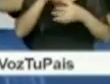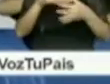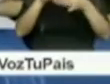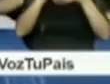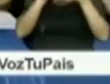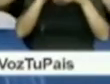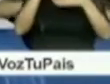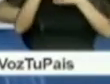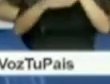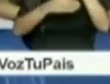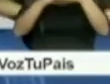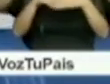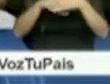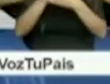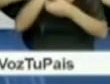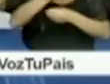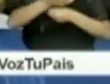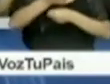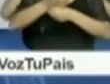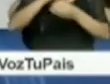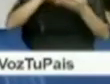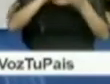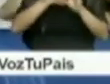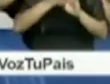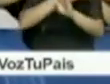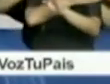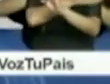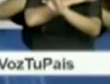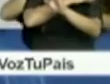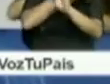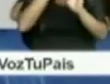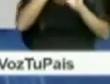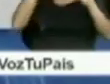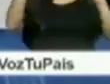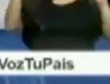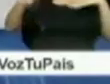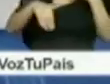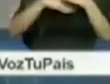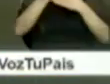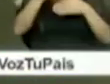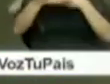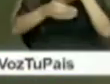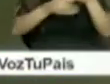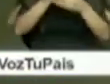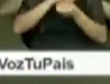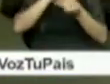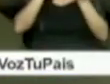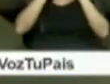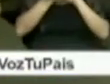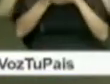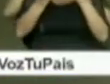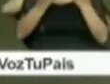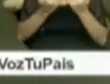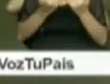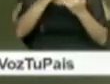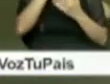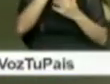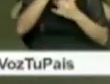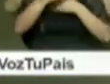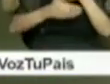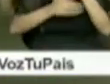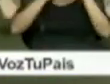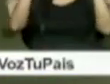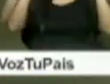esta magnífica obra que marca un antes y un después en el cambio de la matriz energética, base para el cambio de la